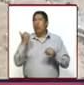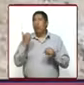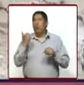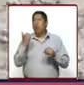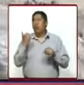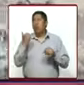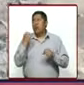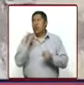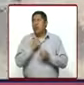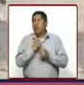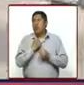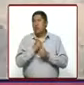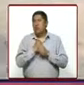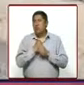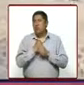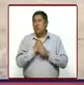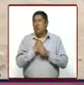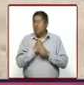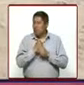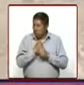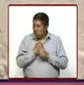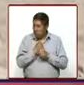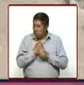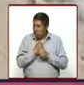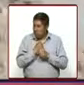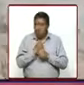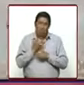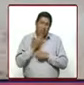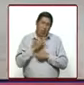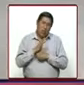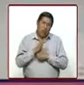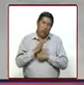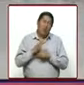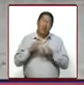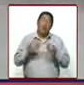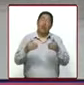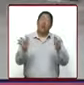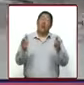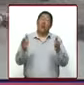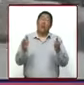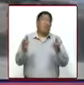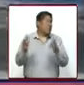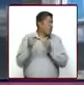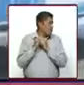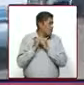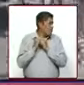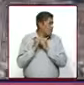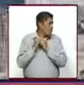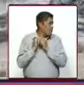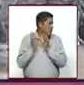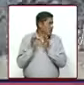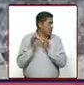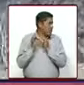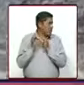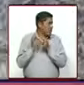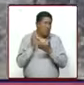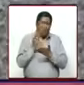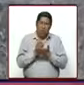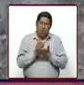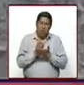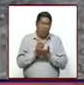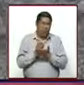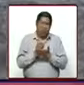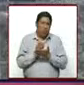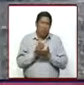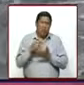clandestinos que están trabajando y eso nos hacen quedar mal. Los surubis no han llegado a la parada o al